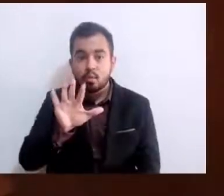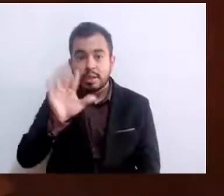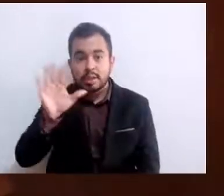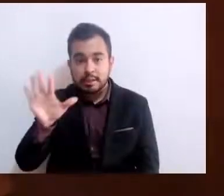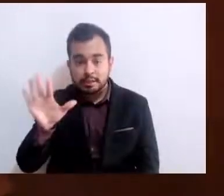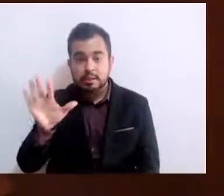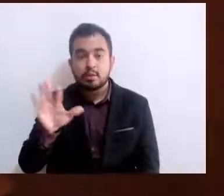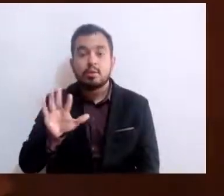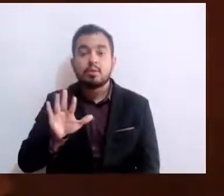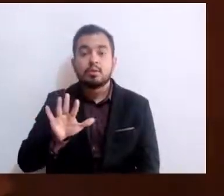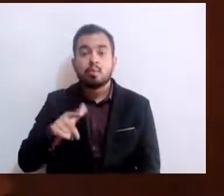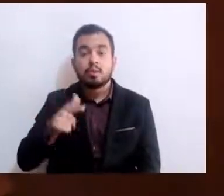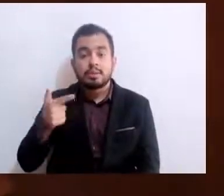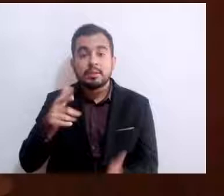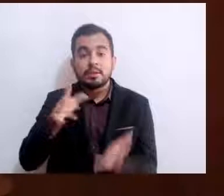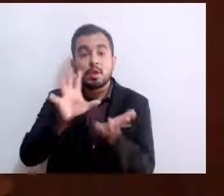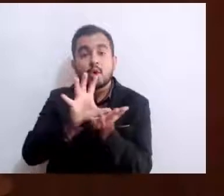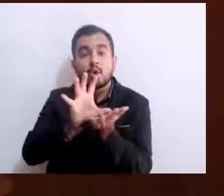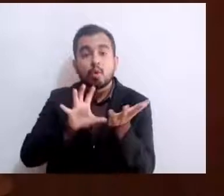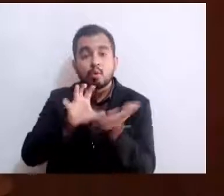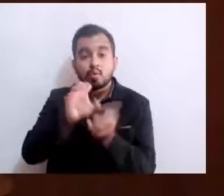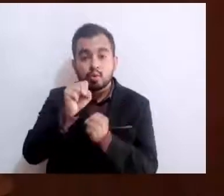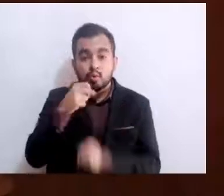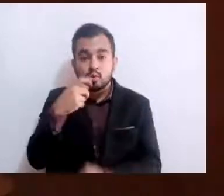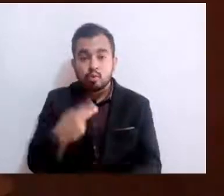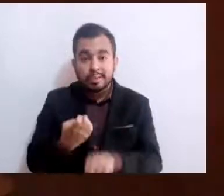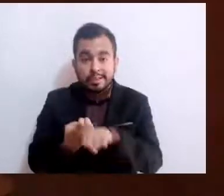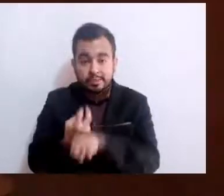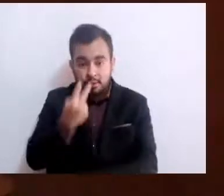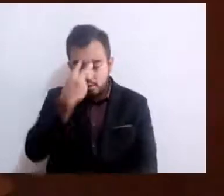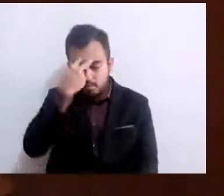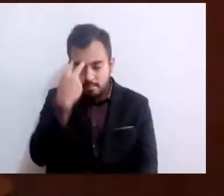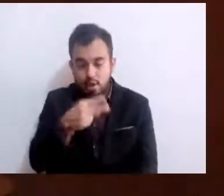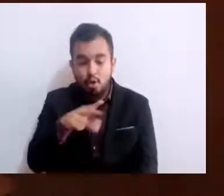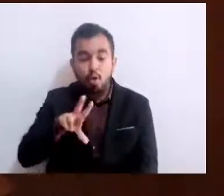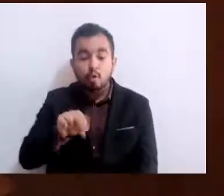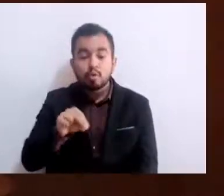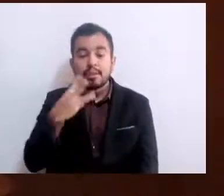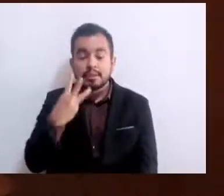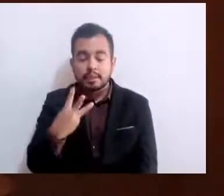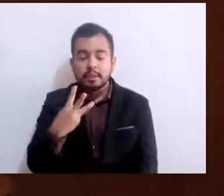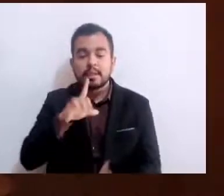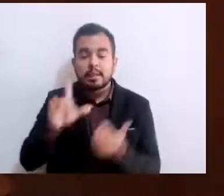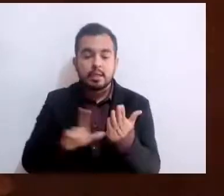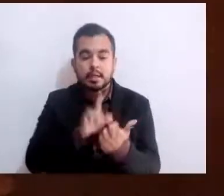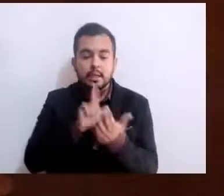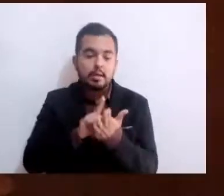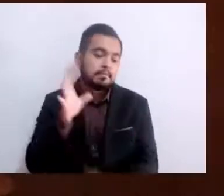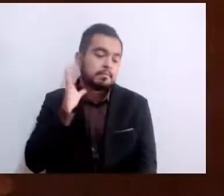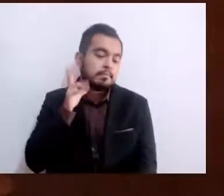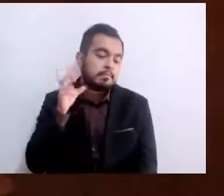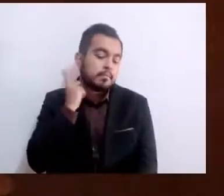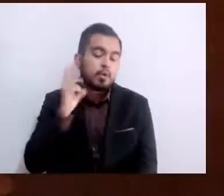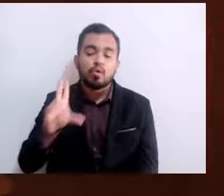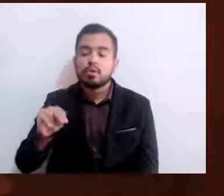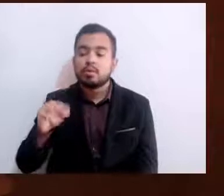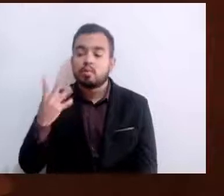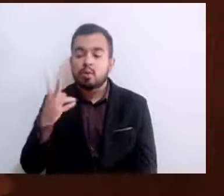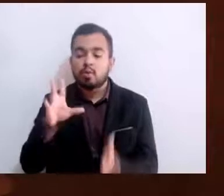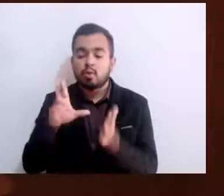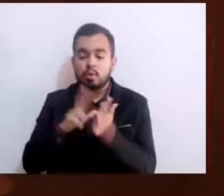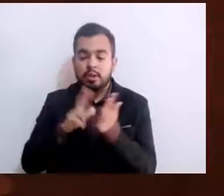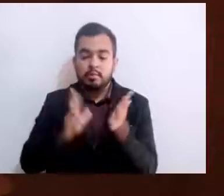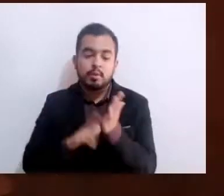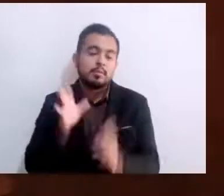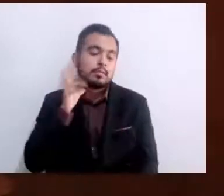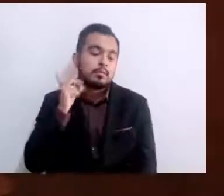57 de la Constitución Política del Estado de México, 83 de la Ley Orgánica y 74 de su reglamento, todos del Poder Legislativo del Estado